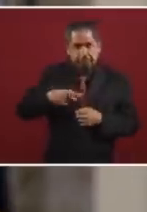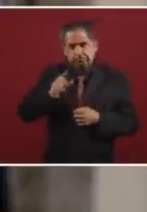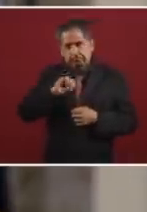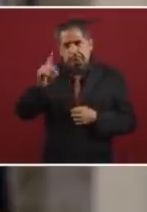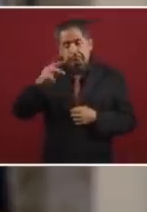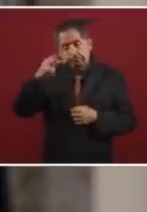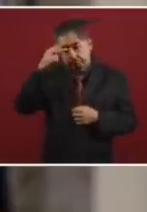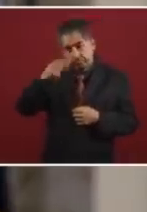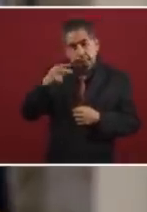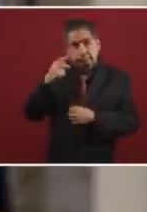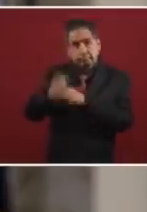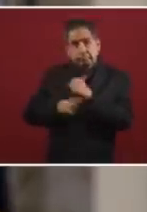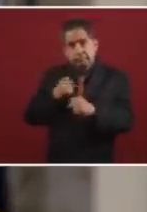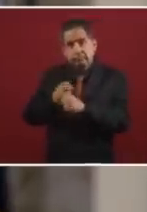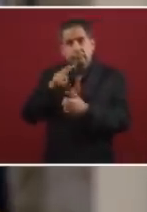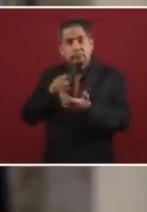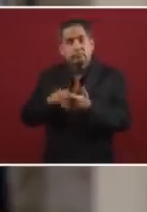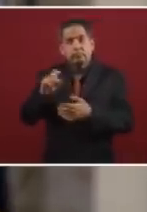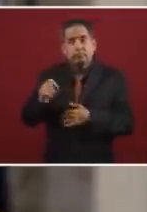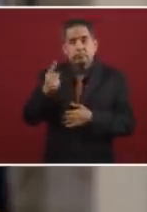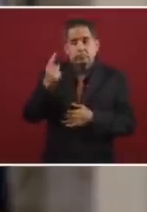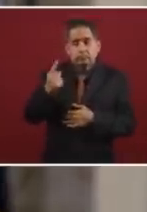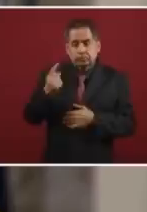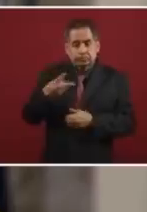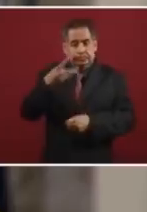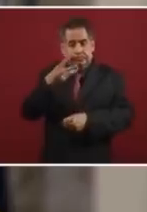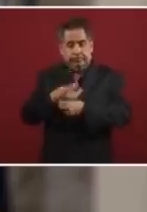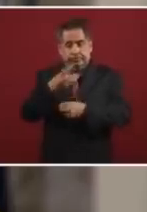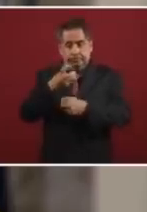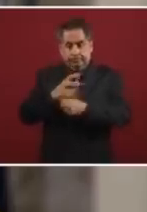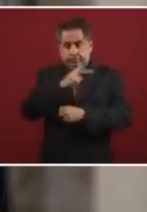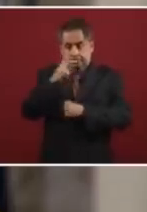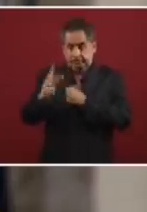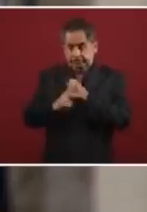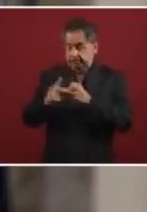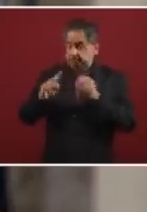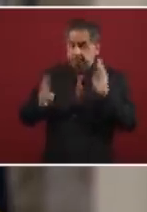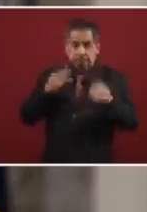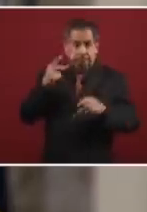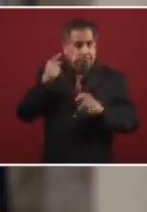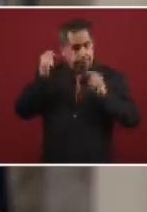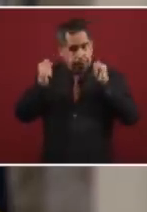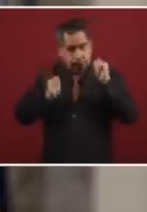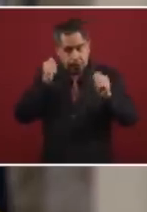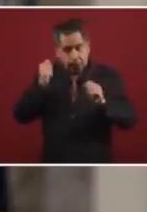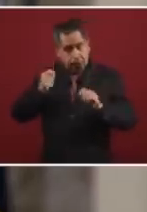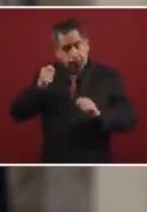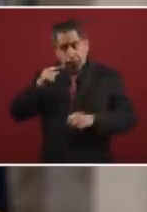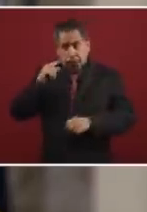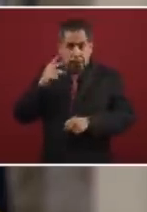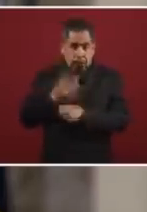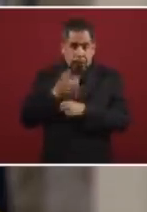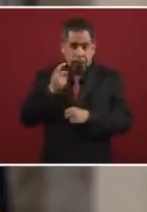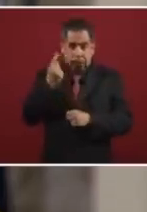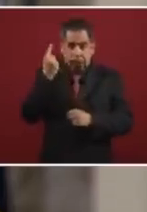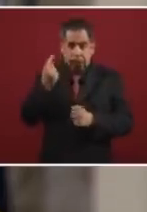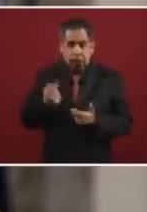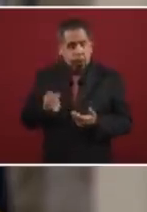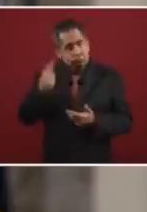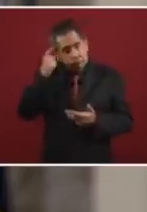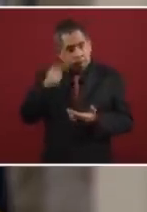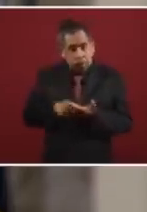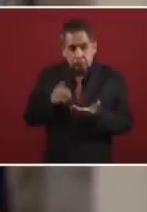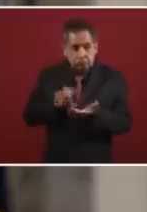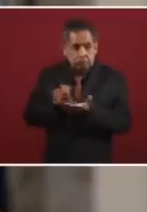méxico en el 2021 dicen va a ser la tercera potencia mundial en turismo entonces creo que la inversión es muy